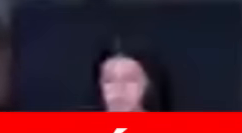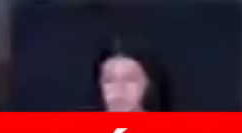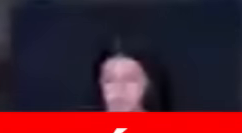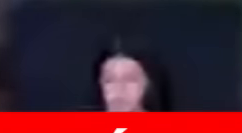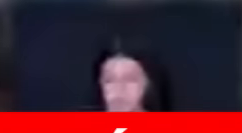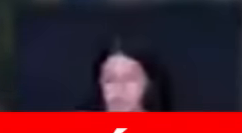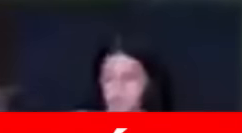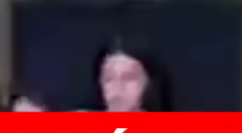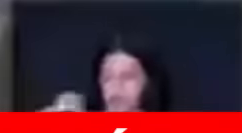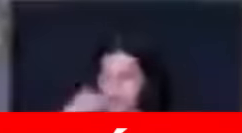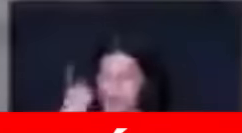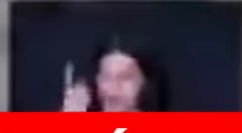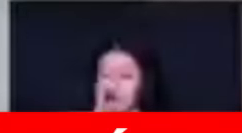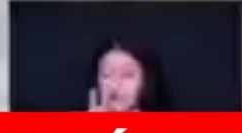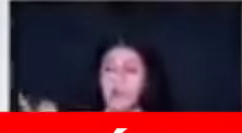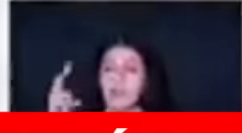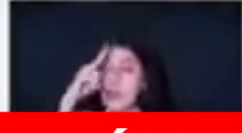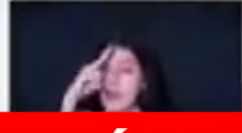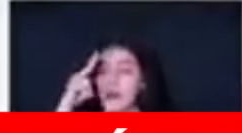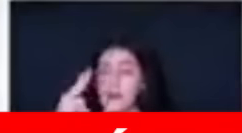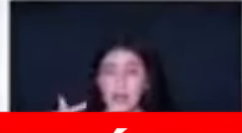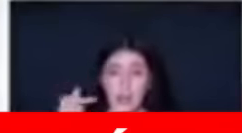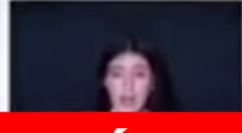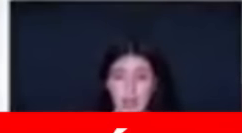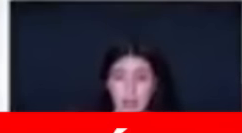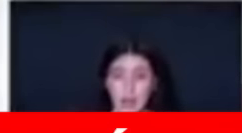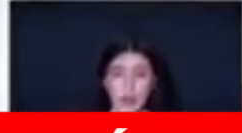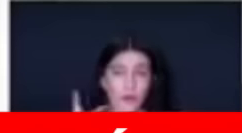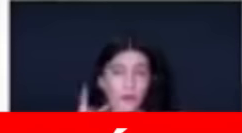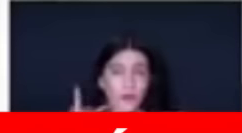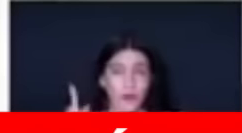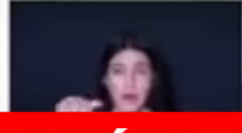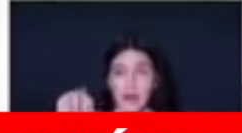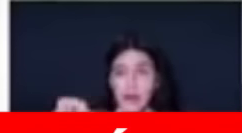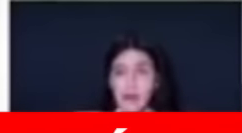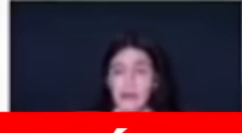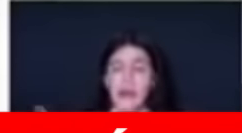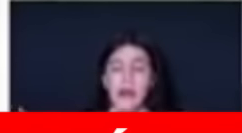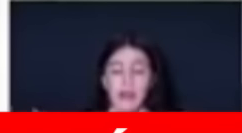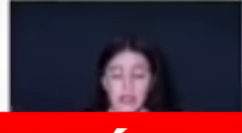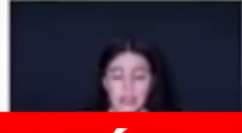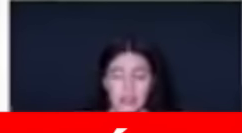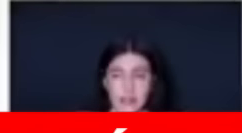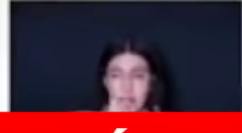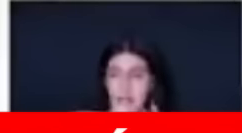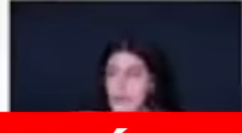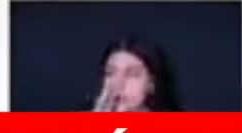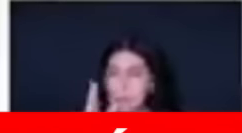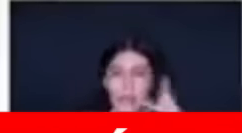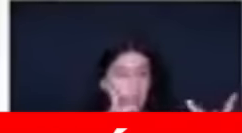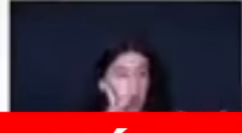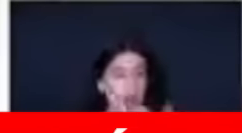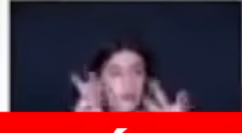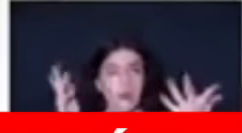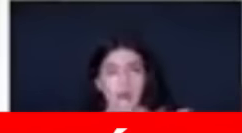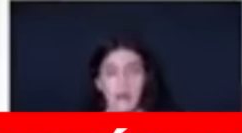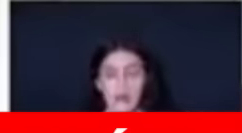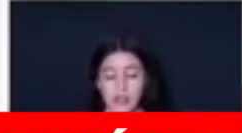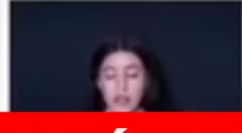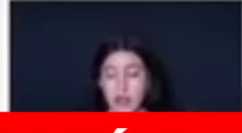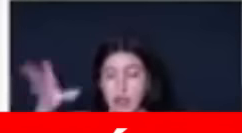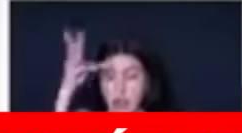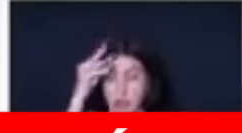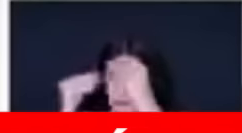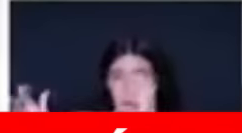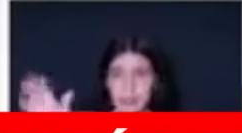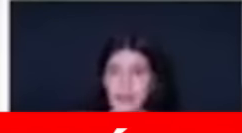Hoy quiero decirle a México que Acción Nacional se perfecciona. Acción Nacional aprende de